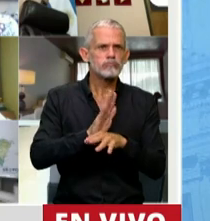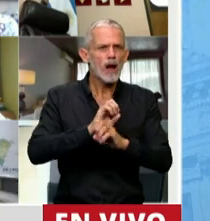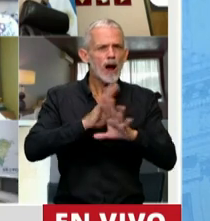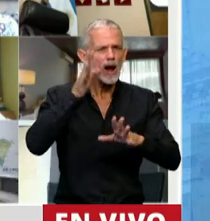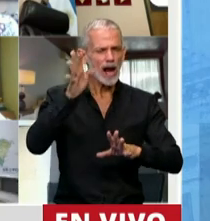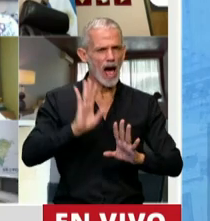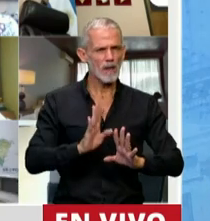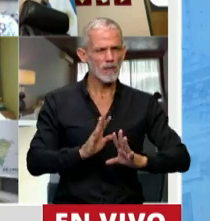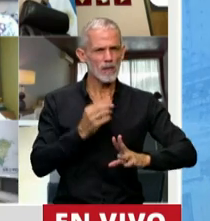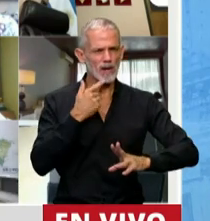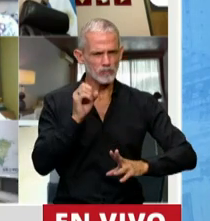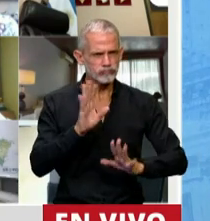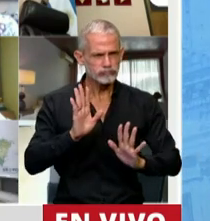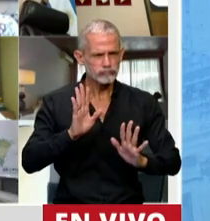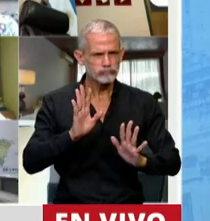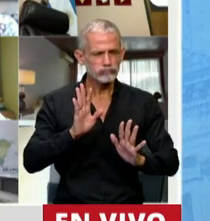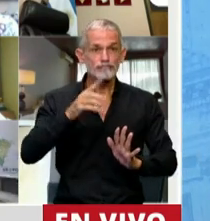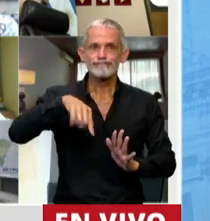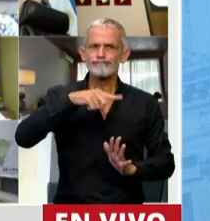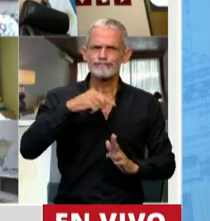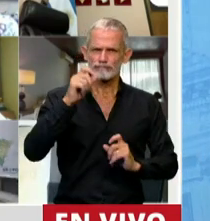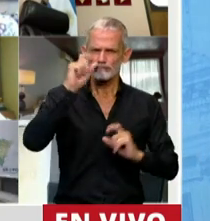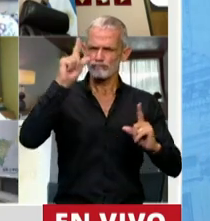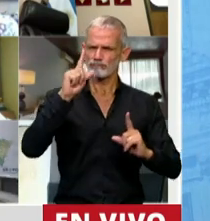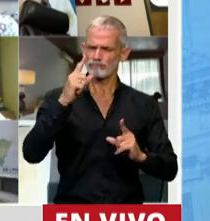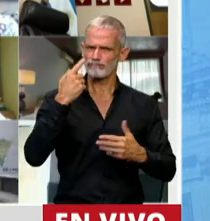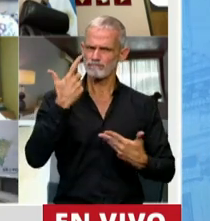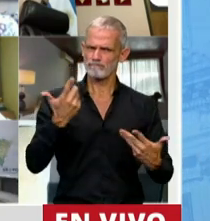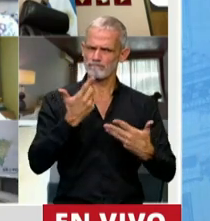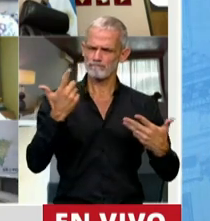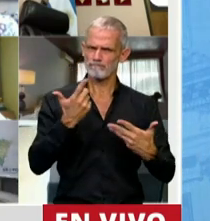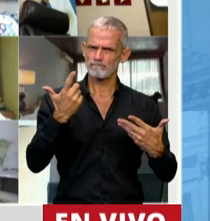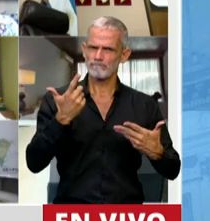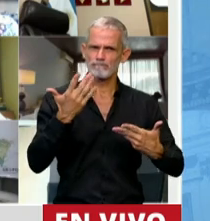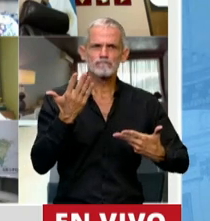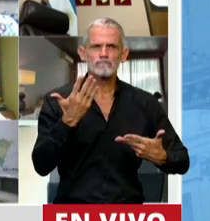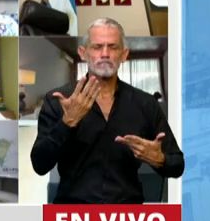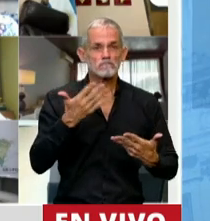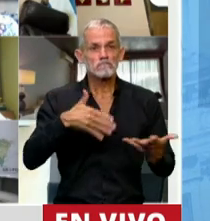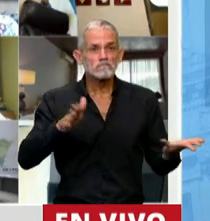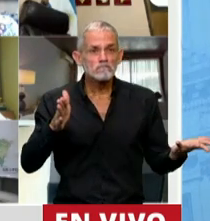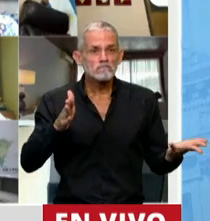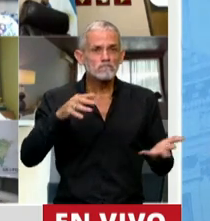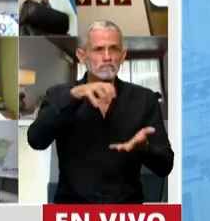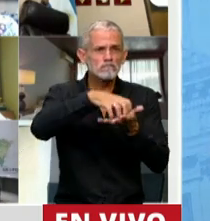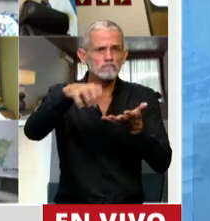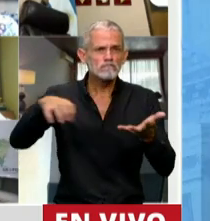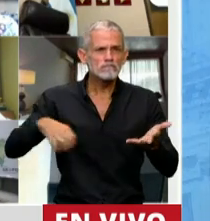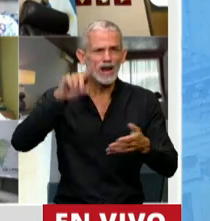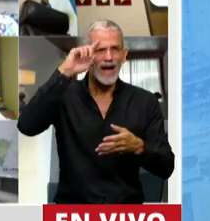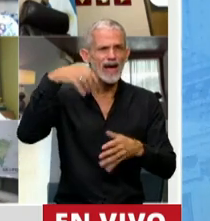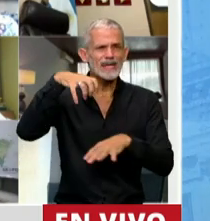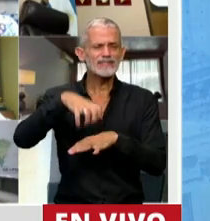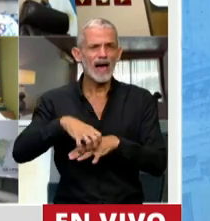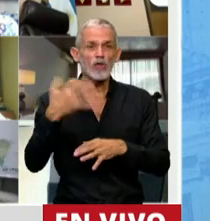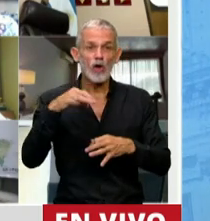son repudiables y llama muchísimo la atención la inacción de los organismos del Estado